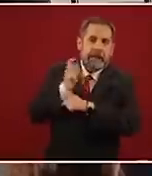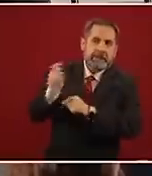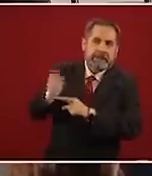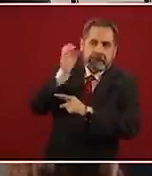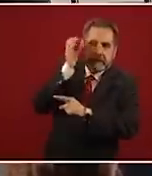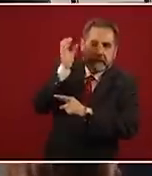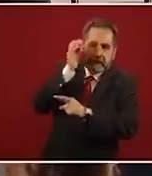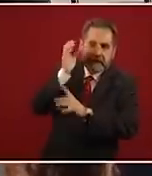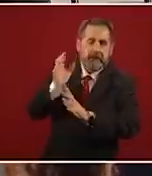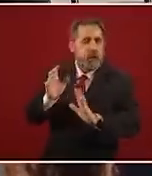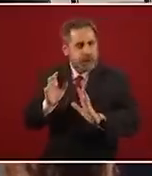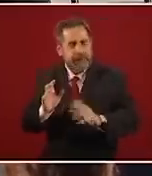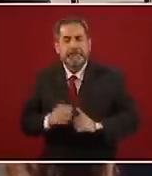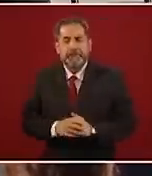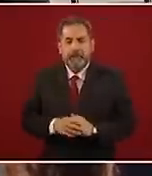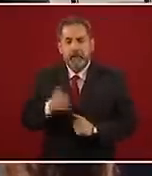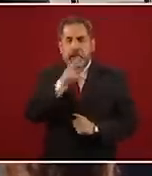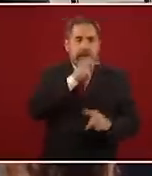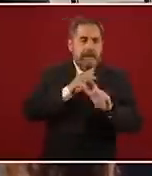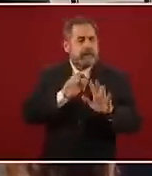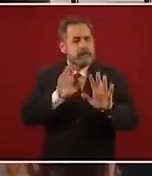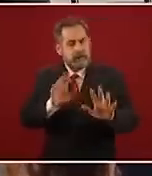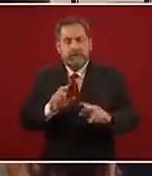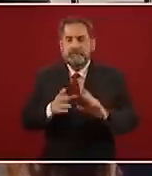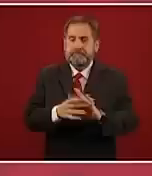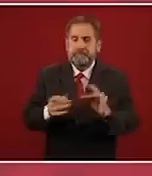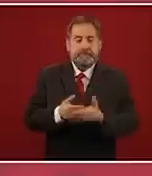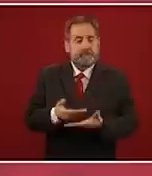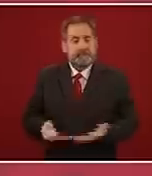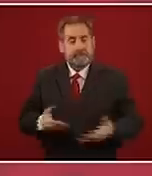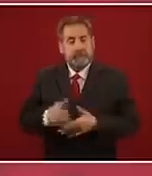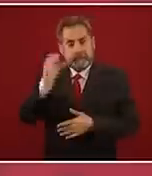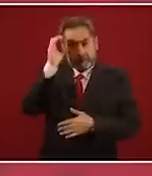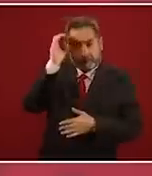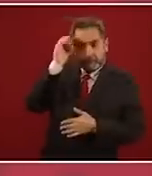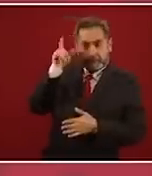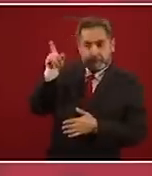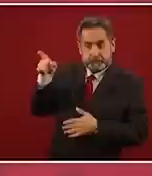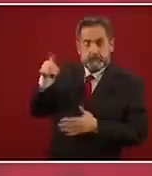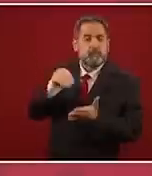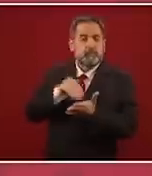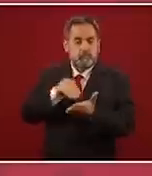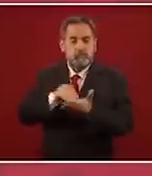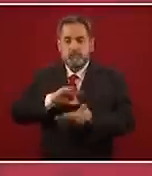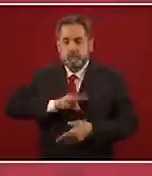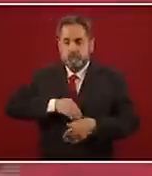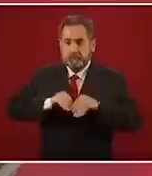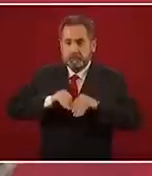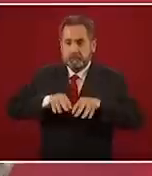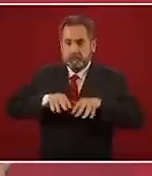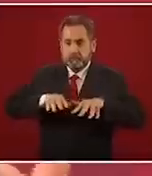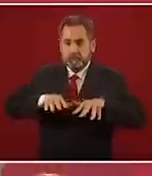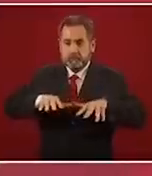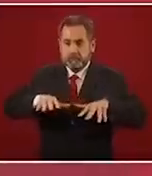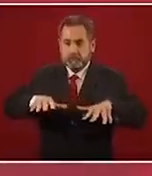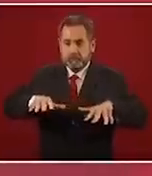ocurrido? Para que no se queden con la inquietud. Hasta ahorita en China la epidemia sigue creciendo, que quede muy claro que esto